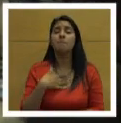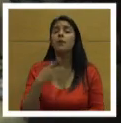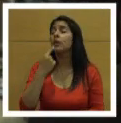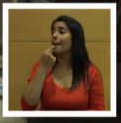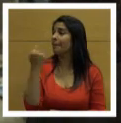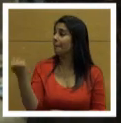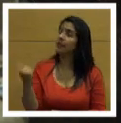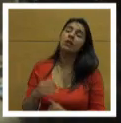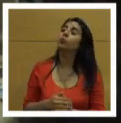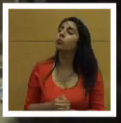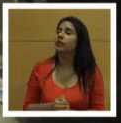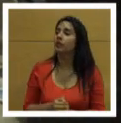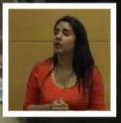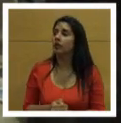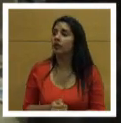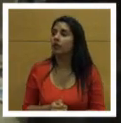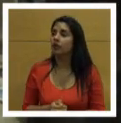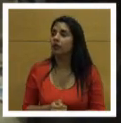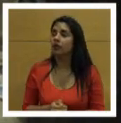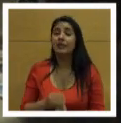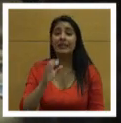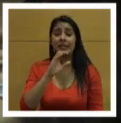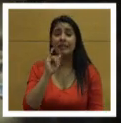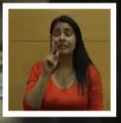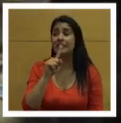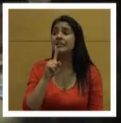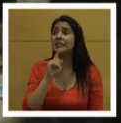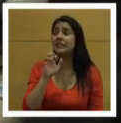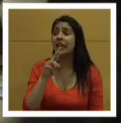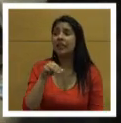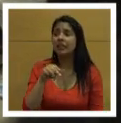señoría, el Cisterna.